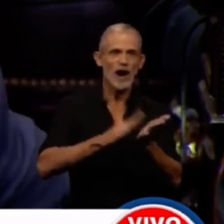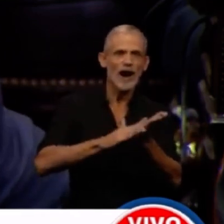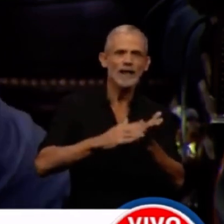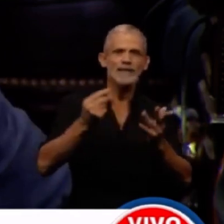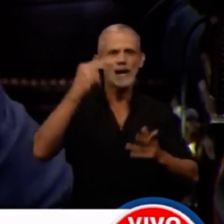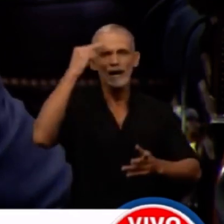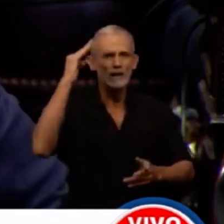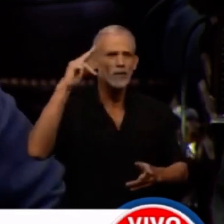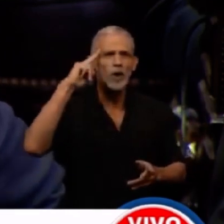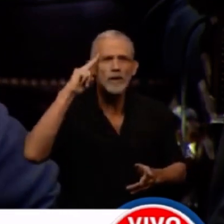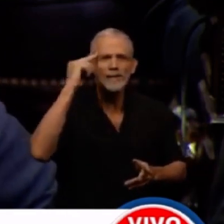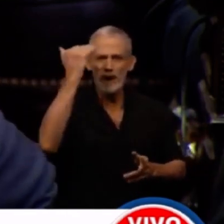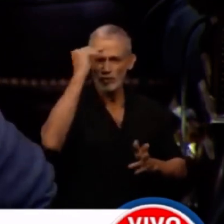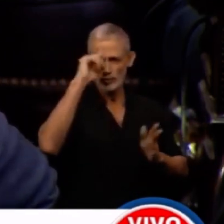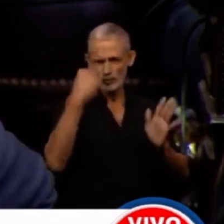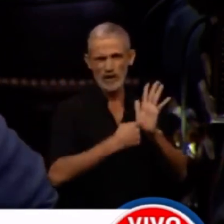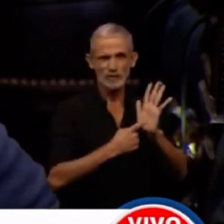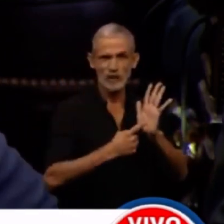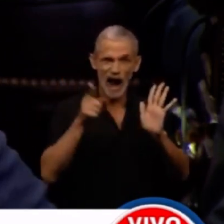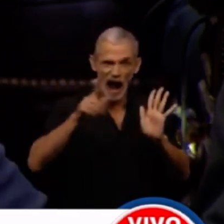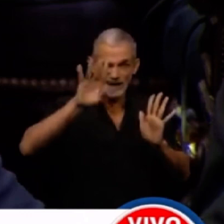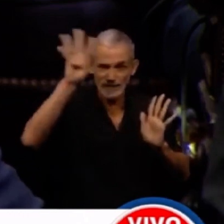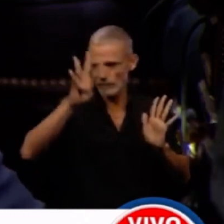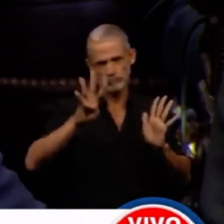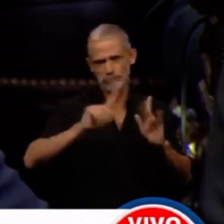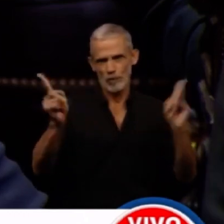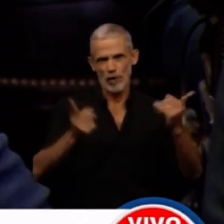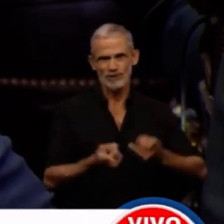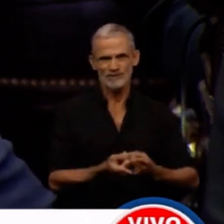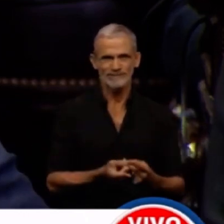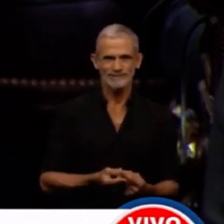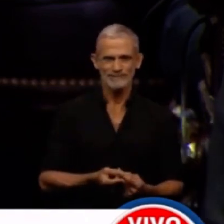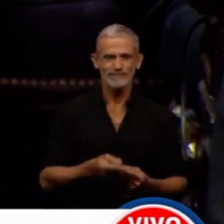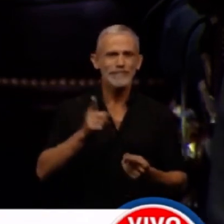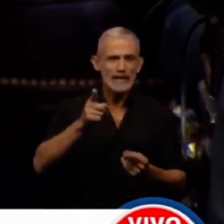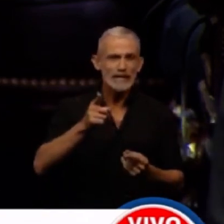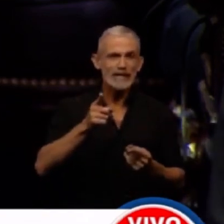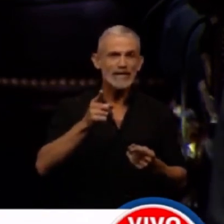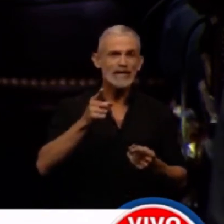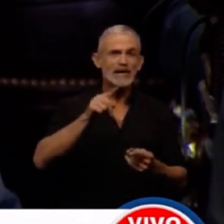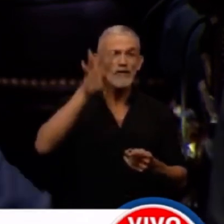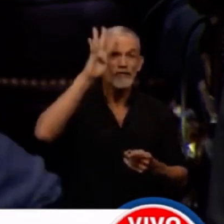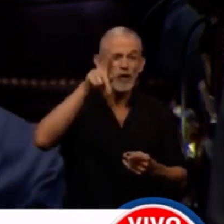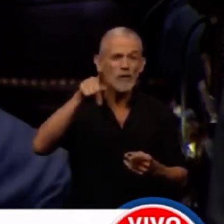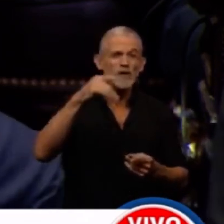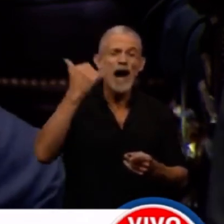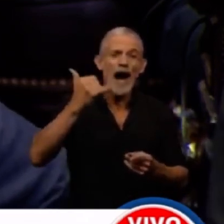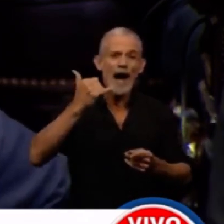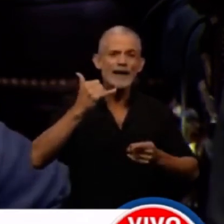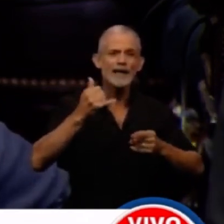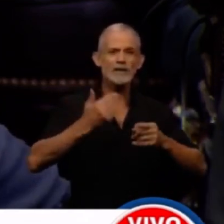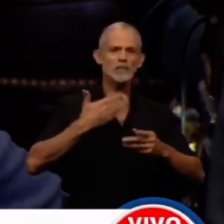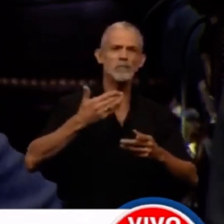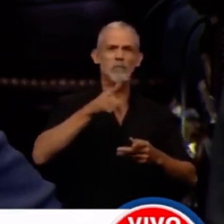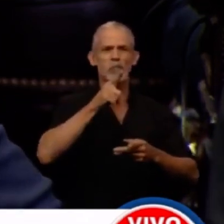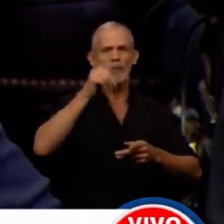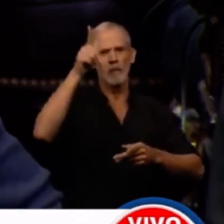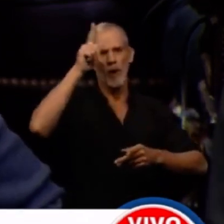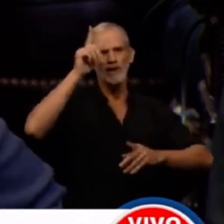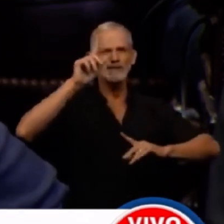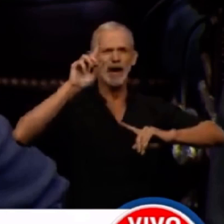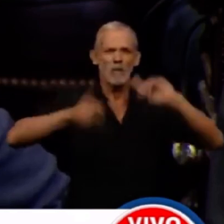garantías constitucionales. Y esto no ha ocurrido, señor presidente, en Formosa. Se ha vivido un verdadero estado policial,